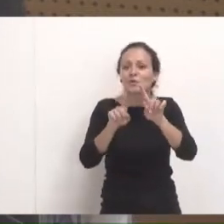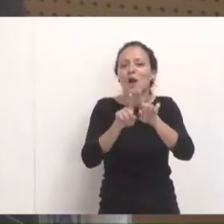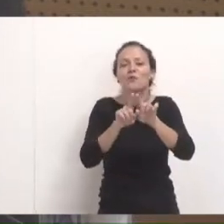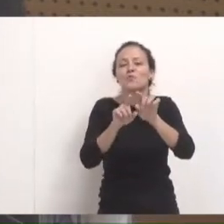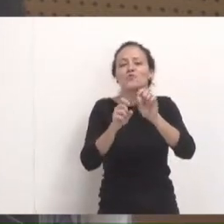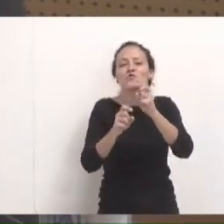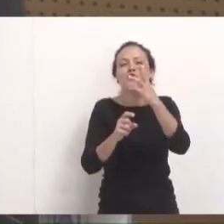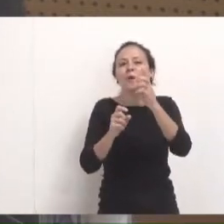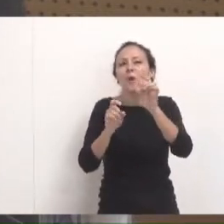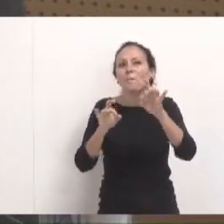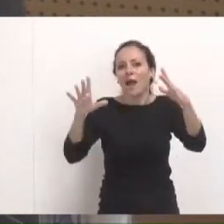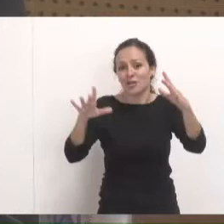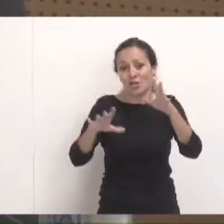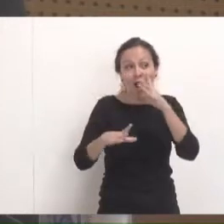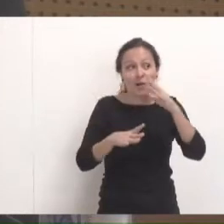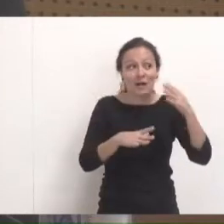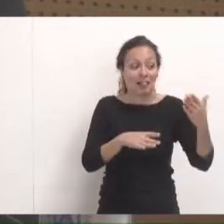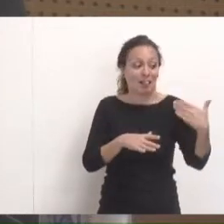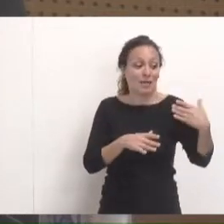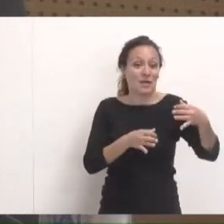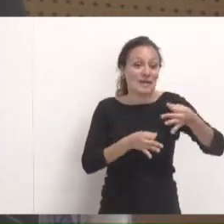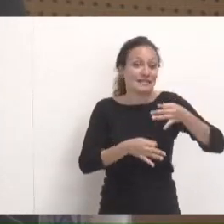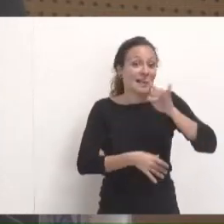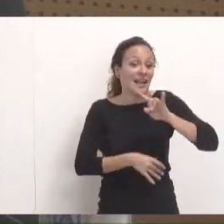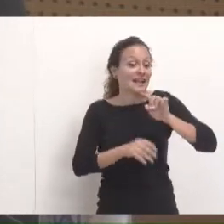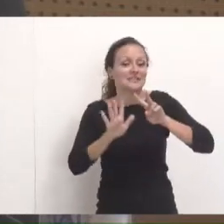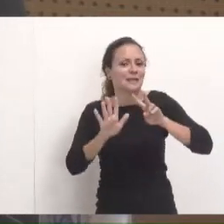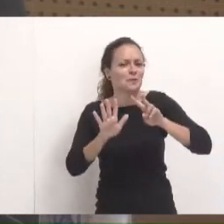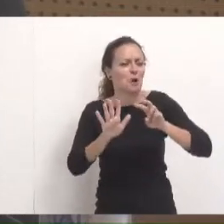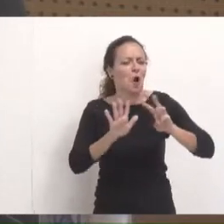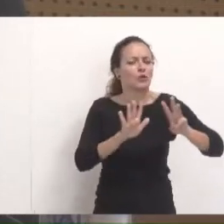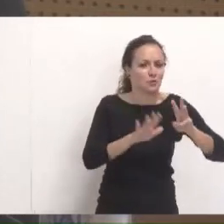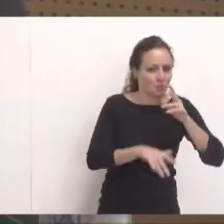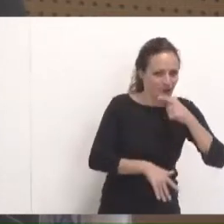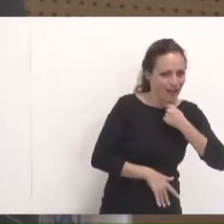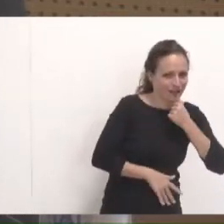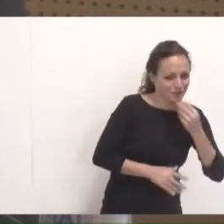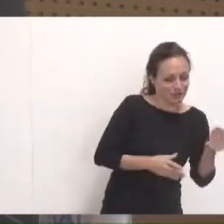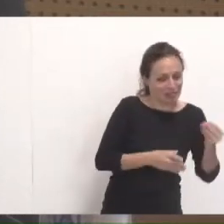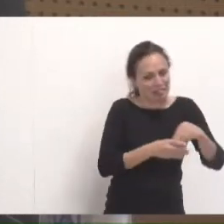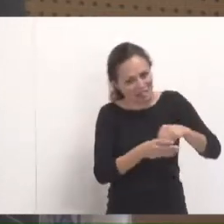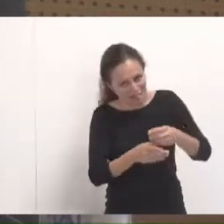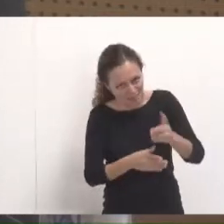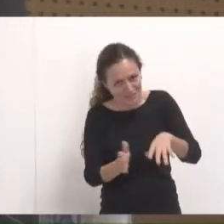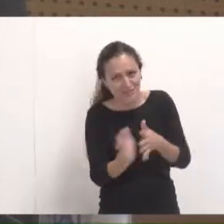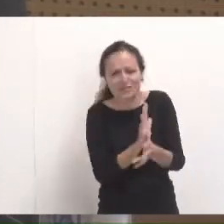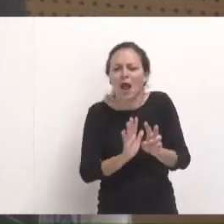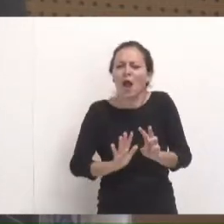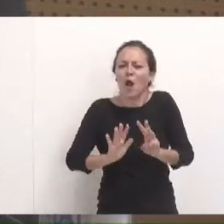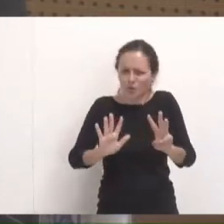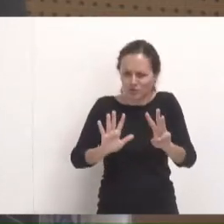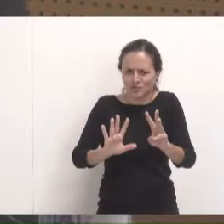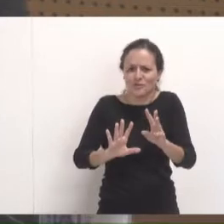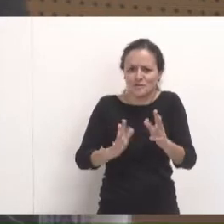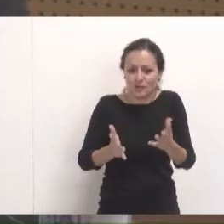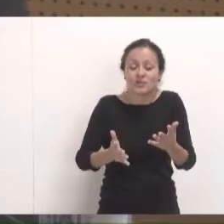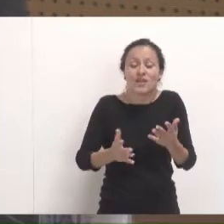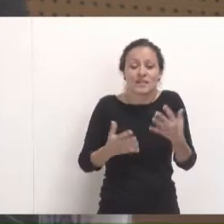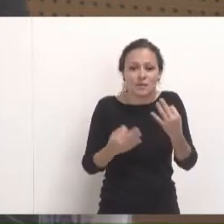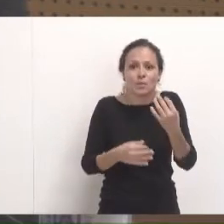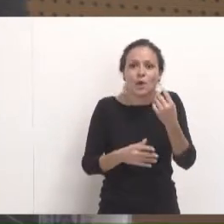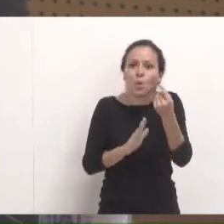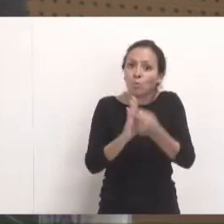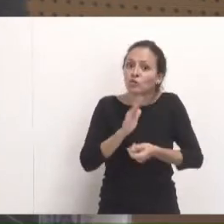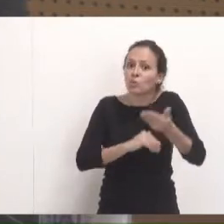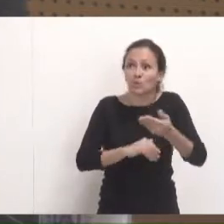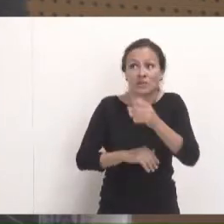graciosa, que son 8, ¿no? El octavo punto dice algo muy importante y es que le tenemos que pedir a la Unión Europea